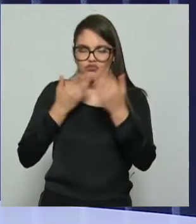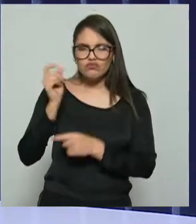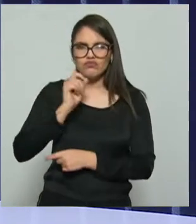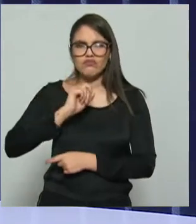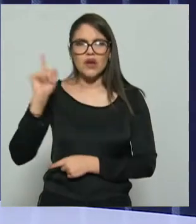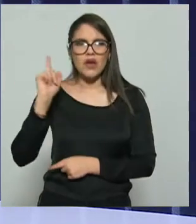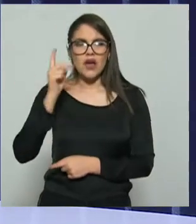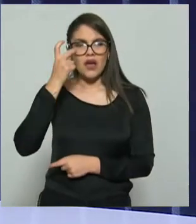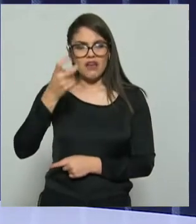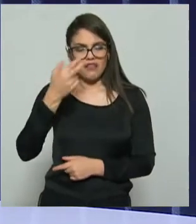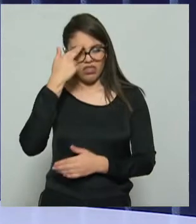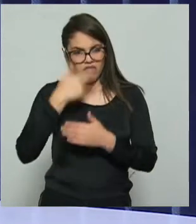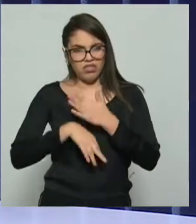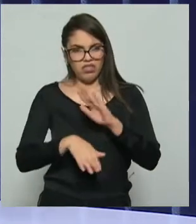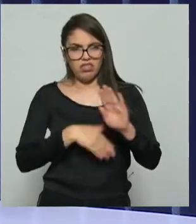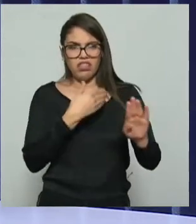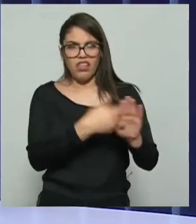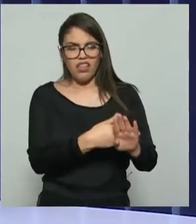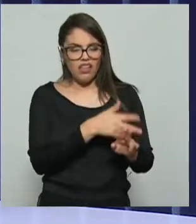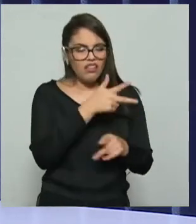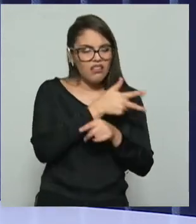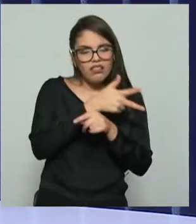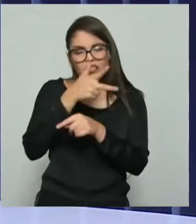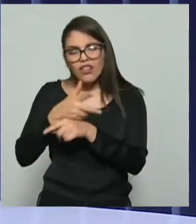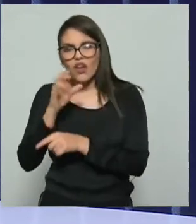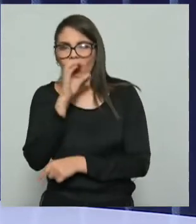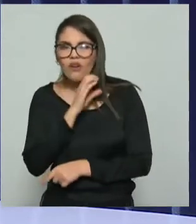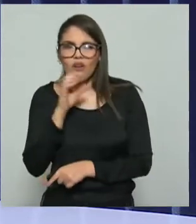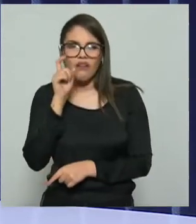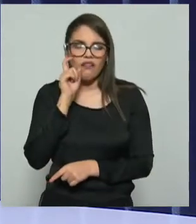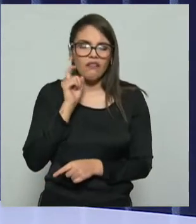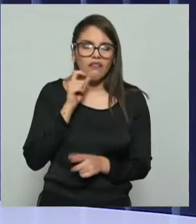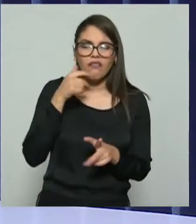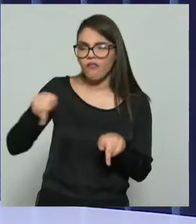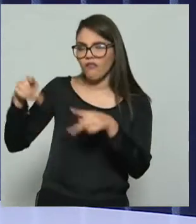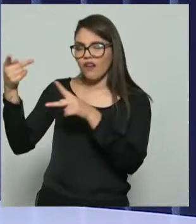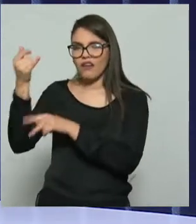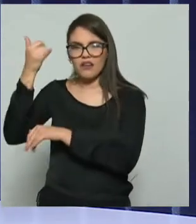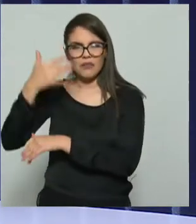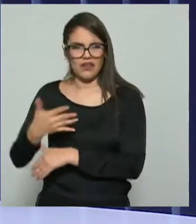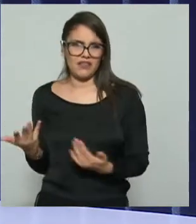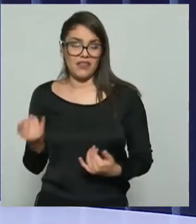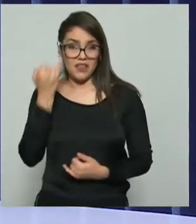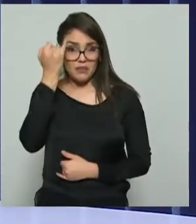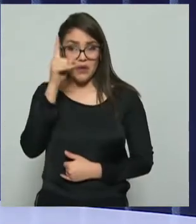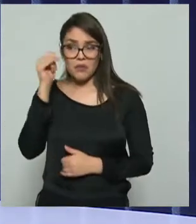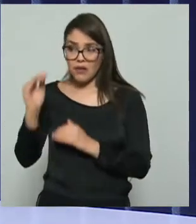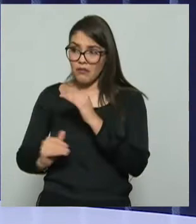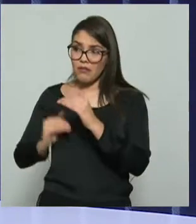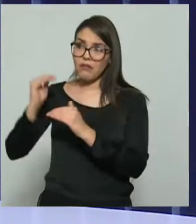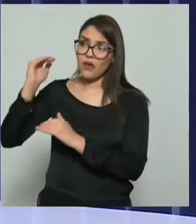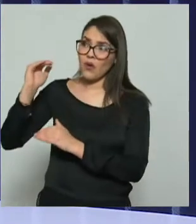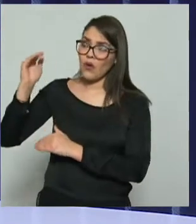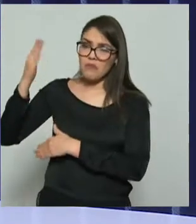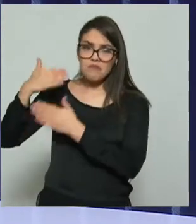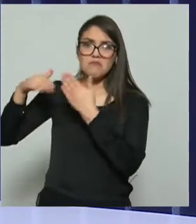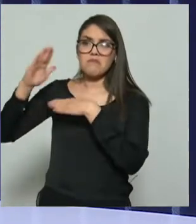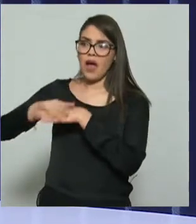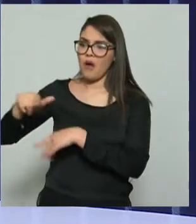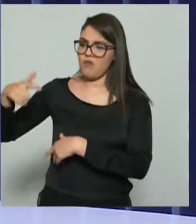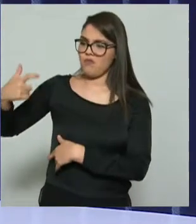esta vileza a esta edad, imagínese usted lo que podrá hacer el día de mañana, cuando ya tenga más poder económico o una posición de